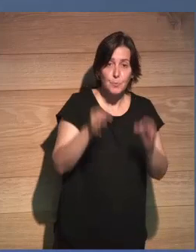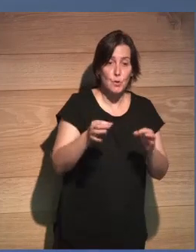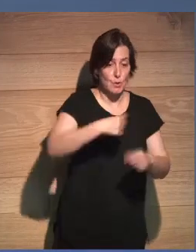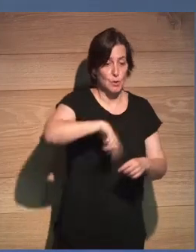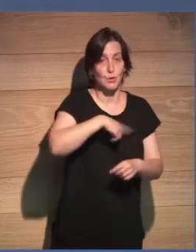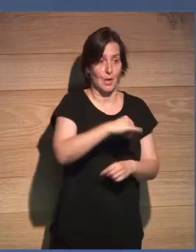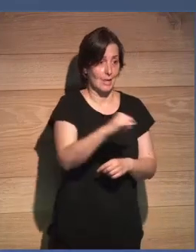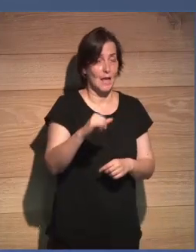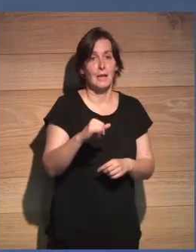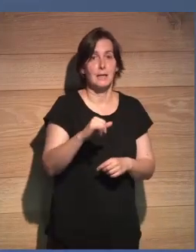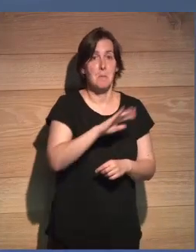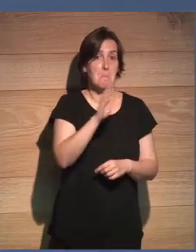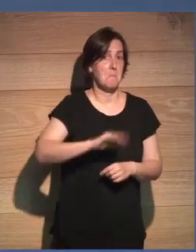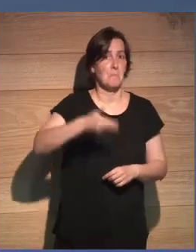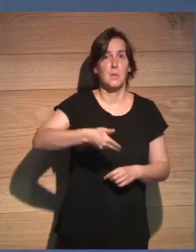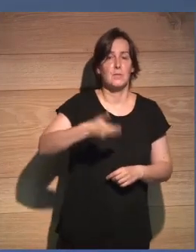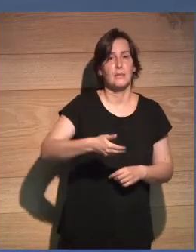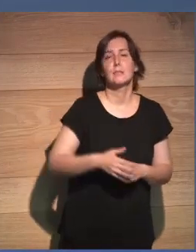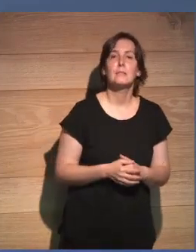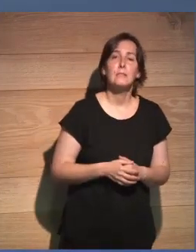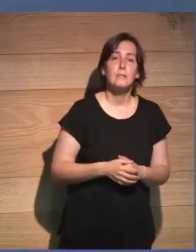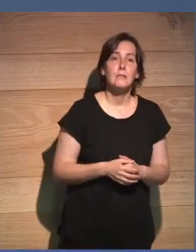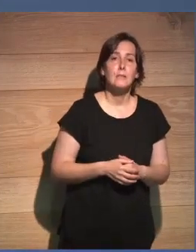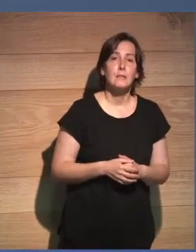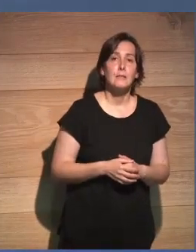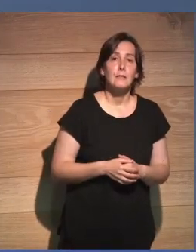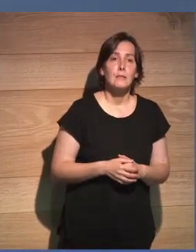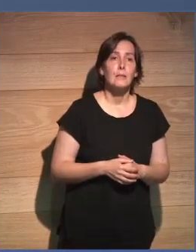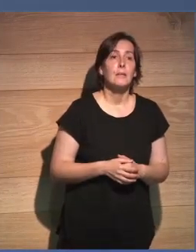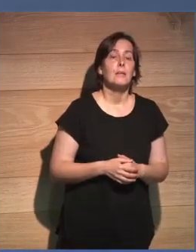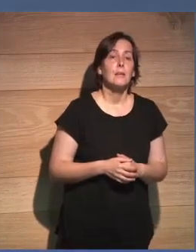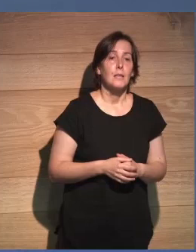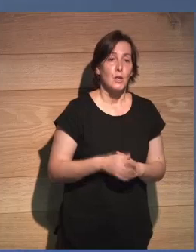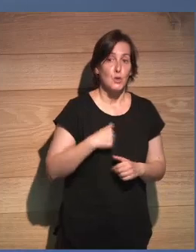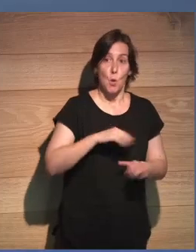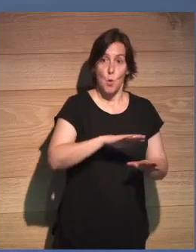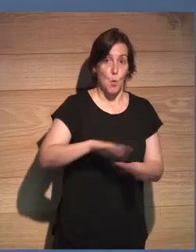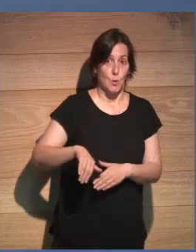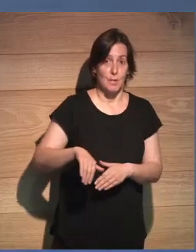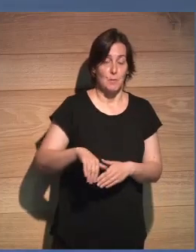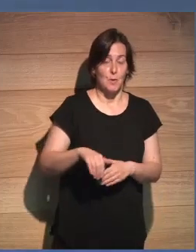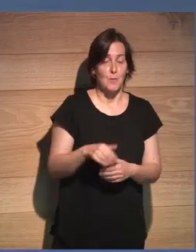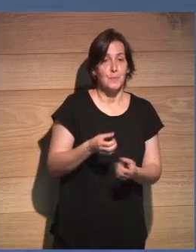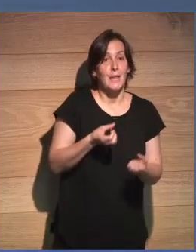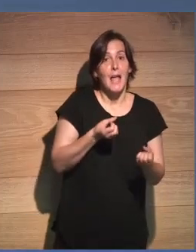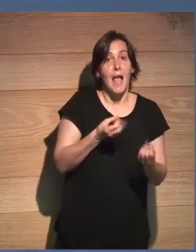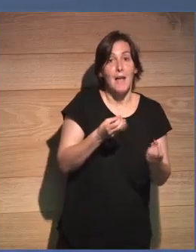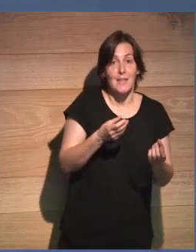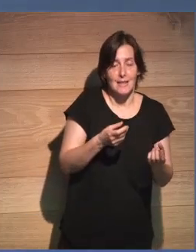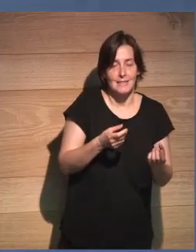aquí nos parecen importantes. Y esto, ya que soy el último en hablar en la ronda,